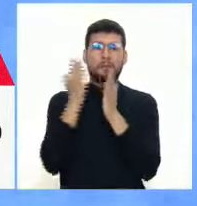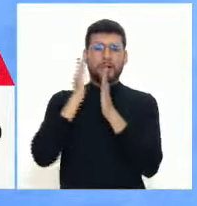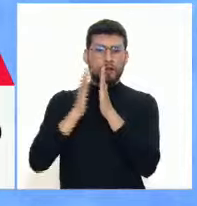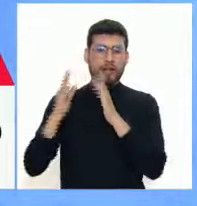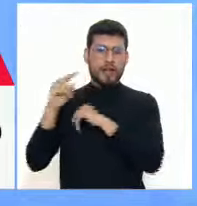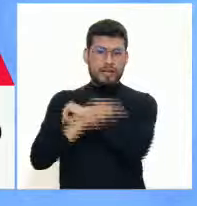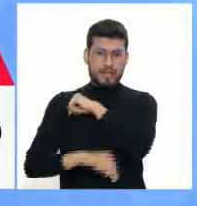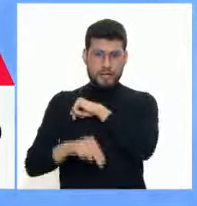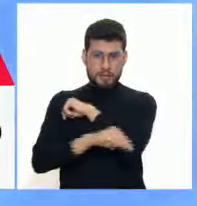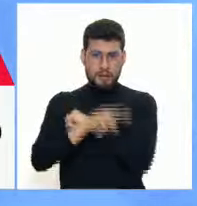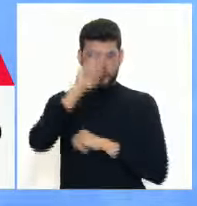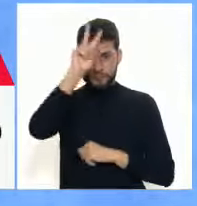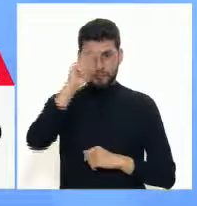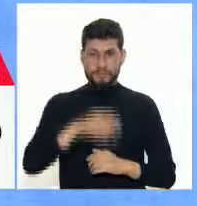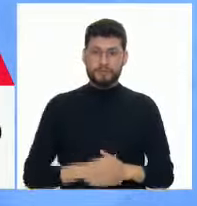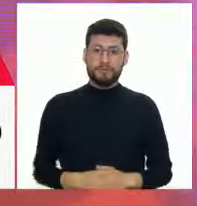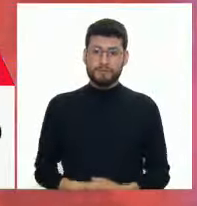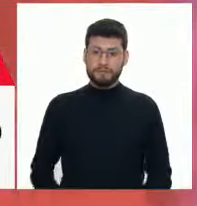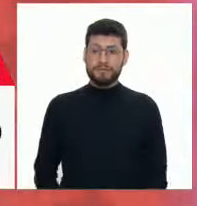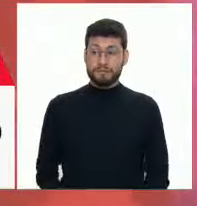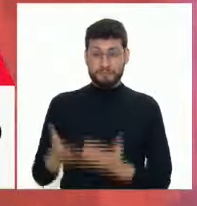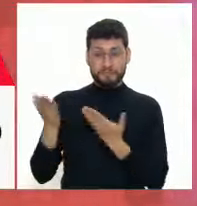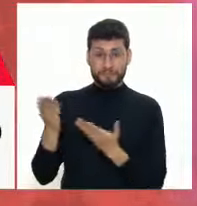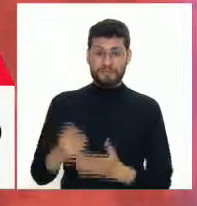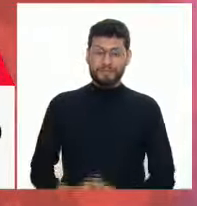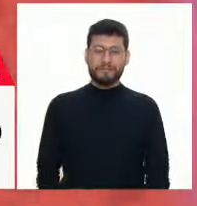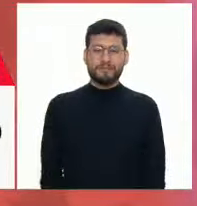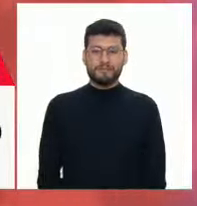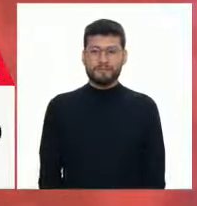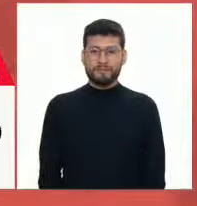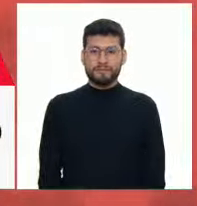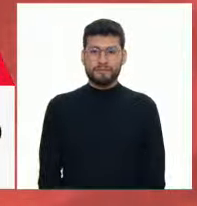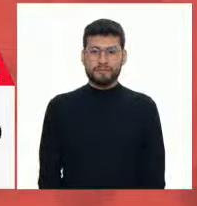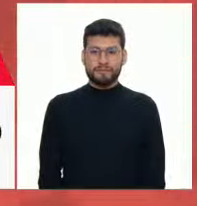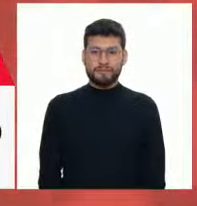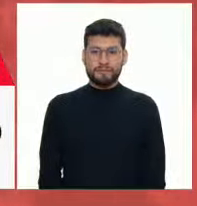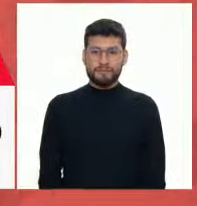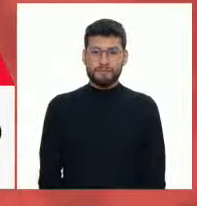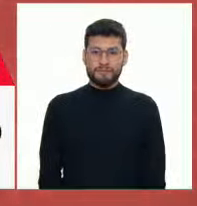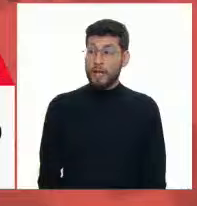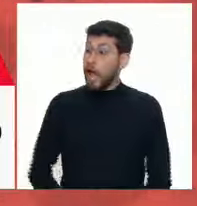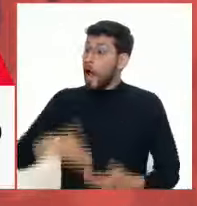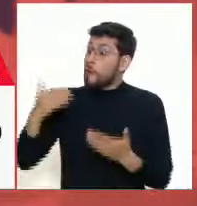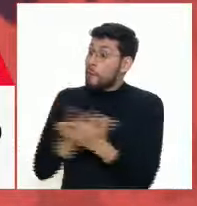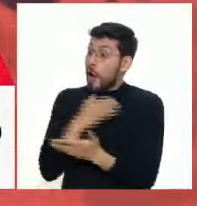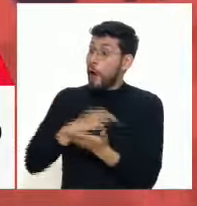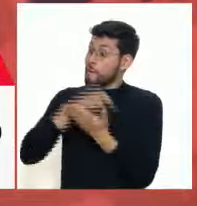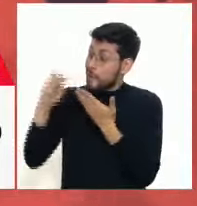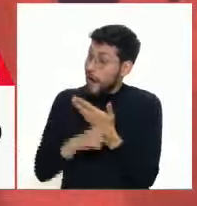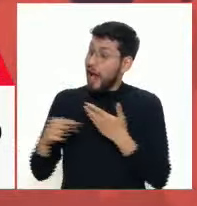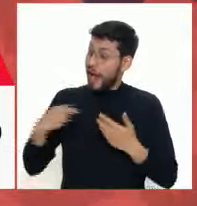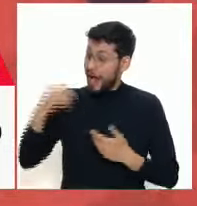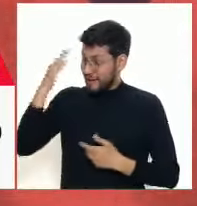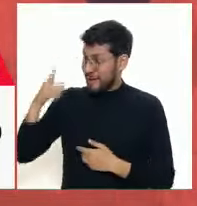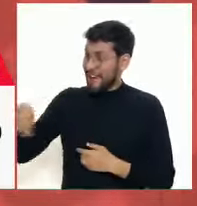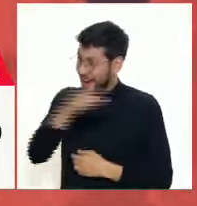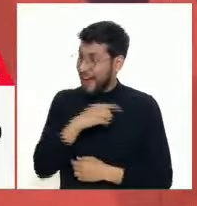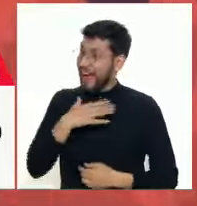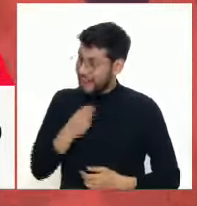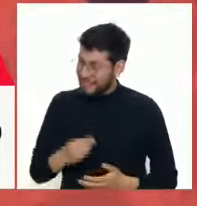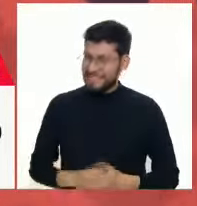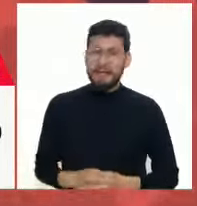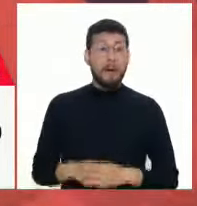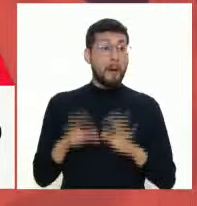Biblioteca Nacional del Perú. Vamos a presentar un montón de programas nuevos que yo sé que les va a encantar.